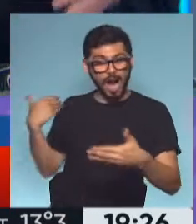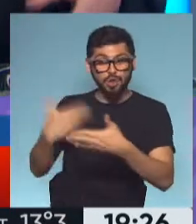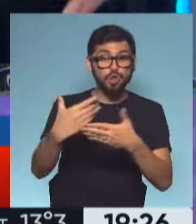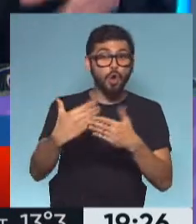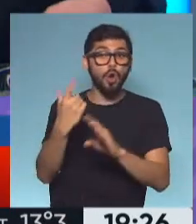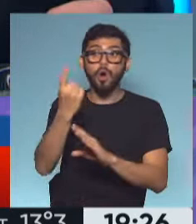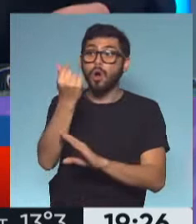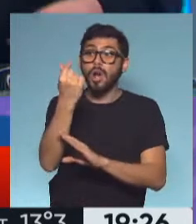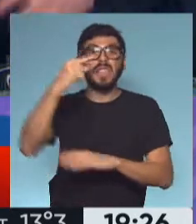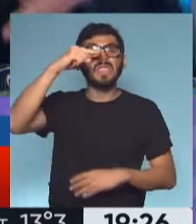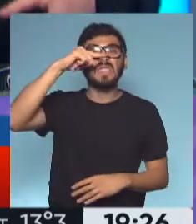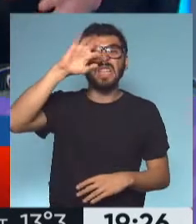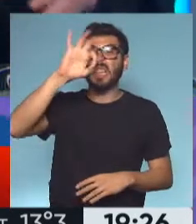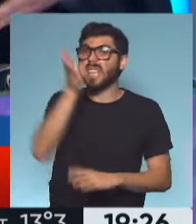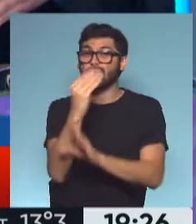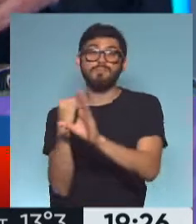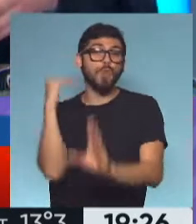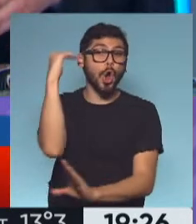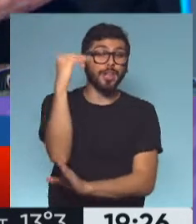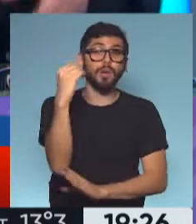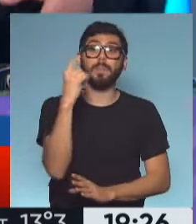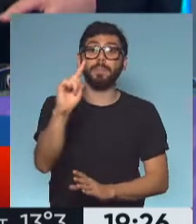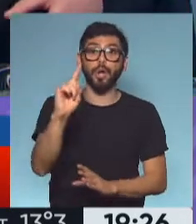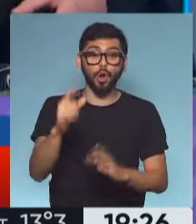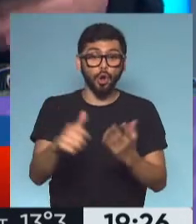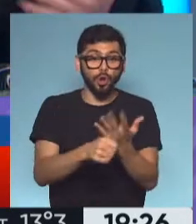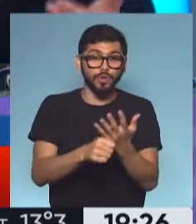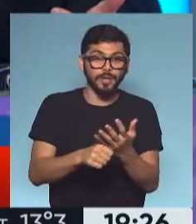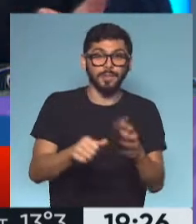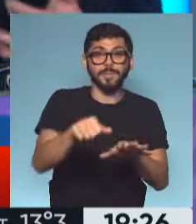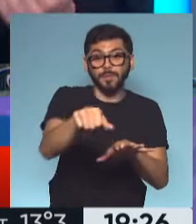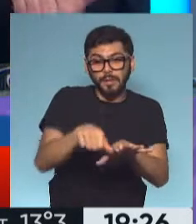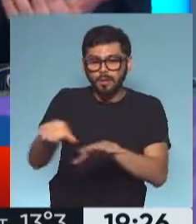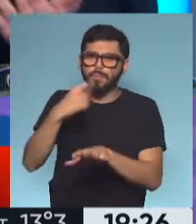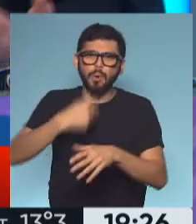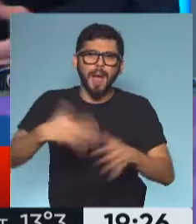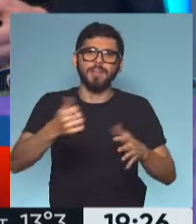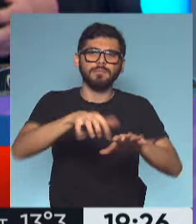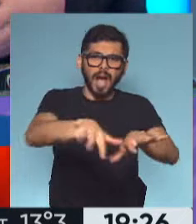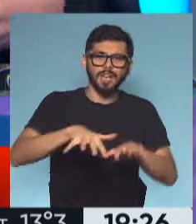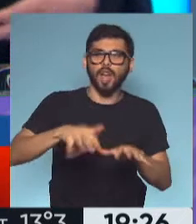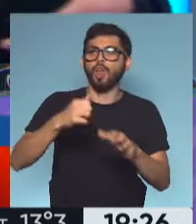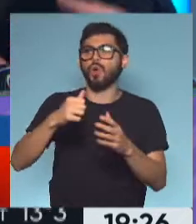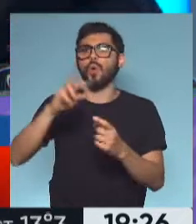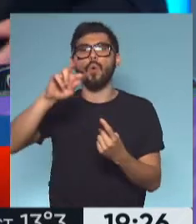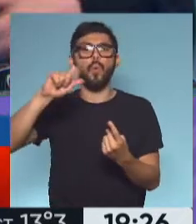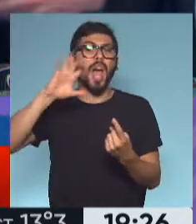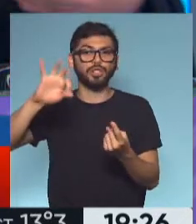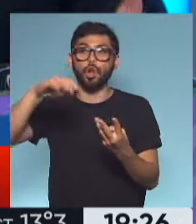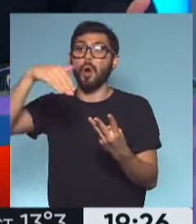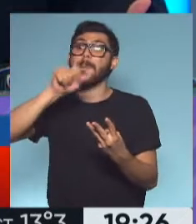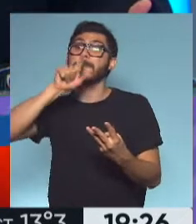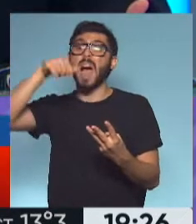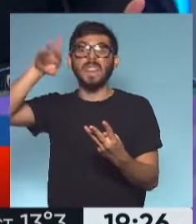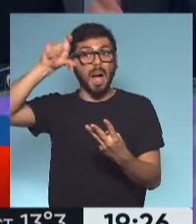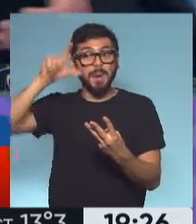un 70%. Pero si uno ve los cortes de mayor consumo popular, asado, vacío y matambre, aumentaron entre un 75 y